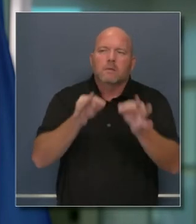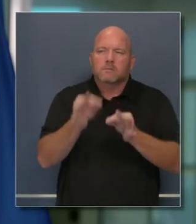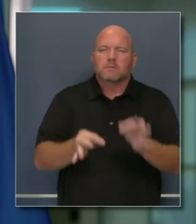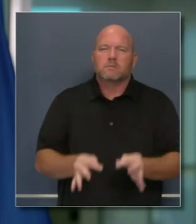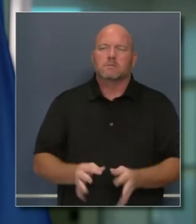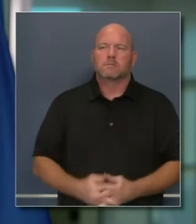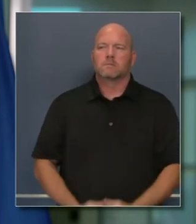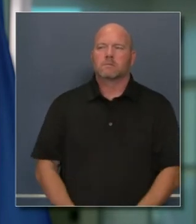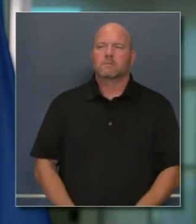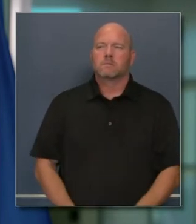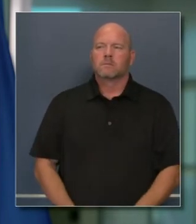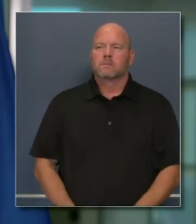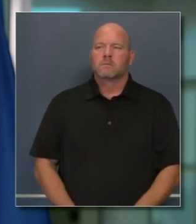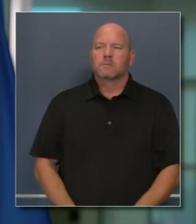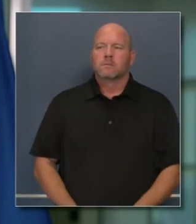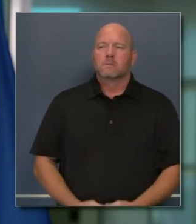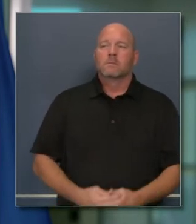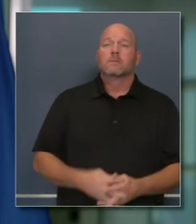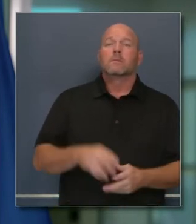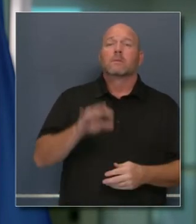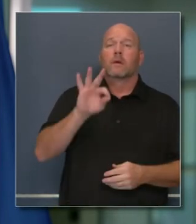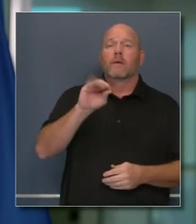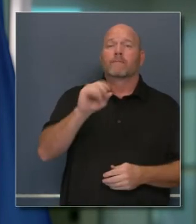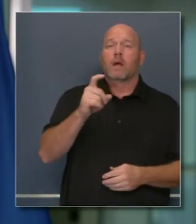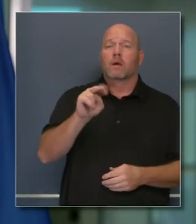no deben hacer en las próximas semanas.